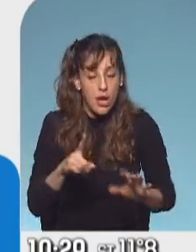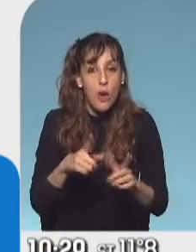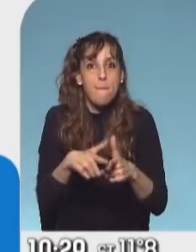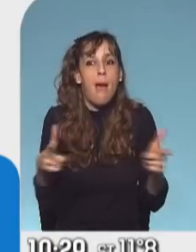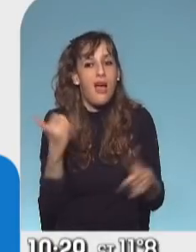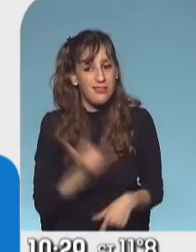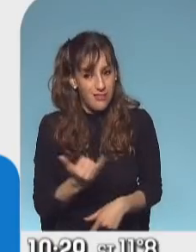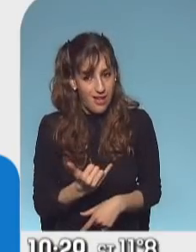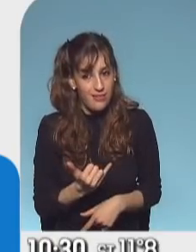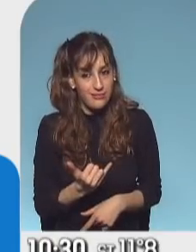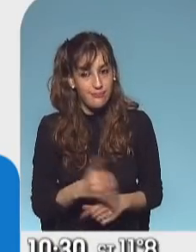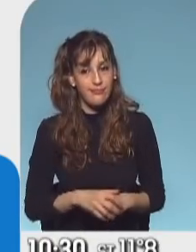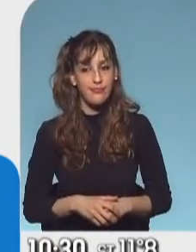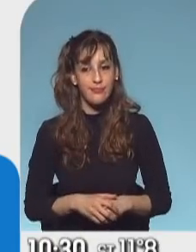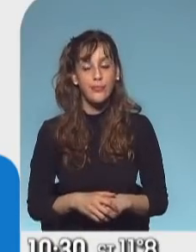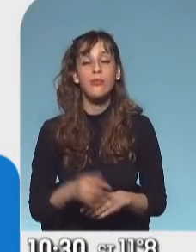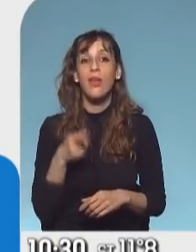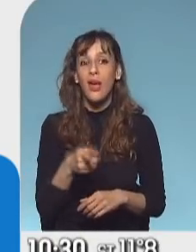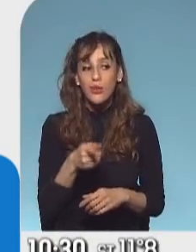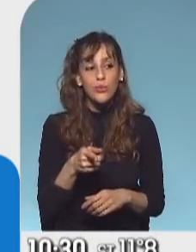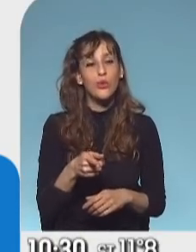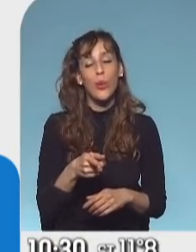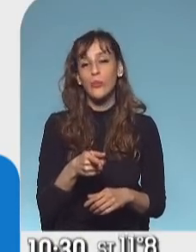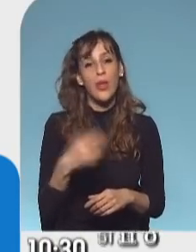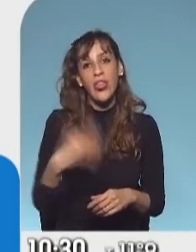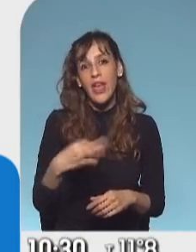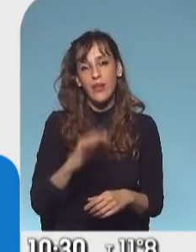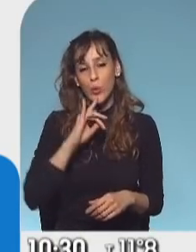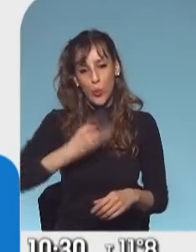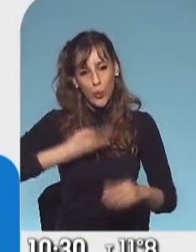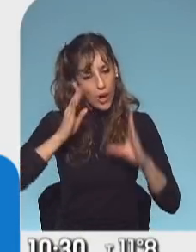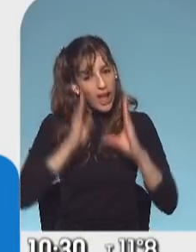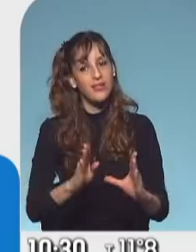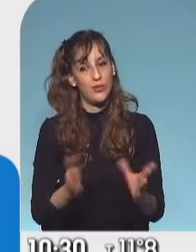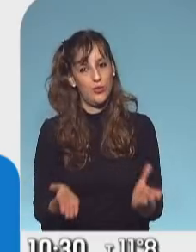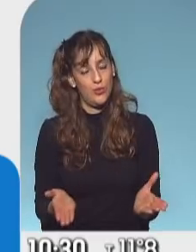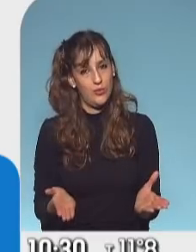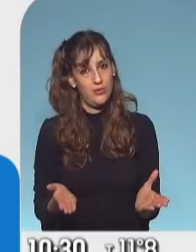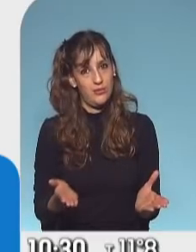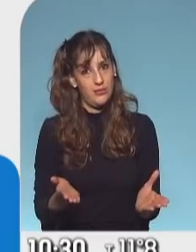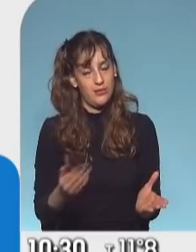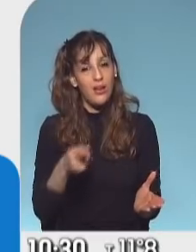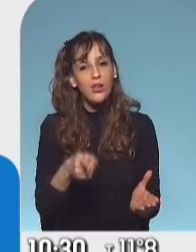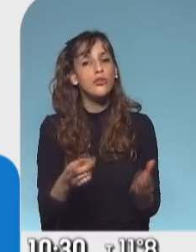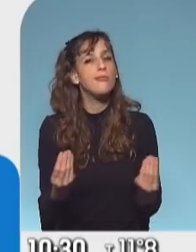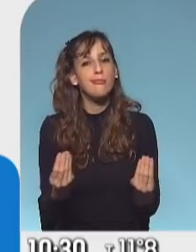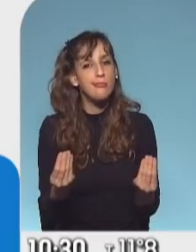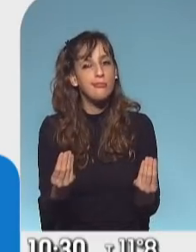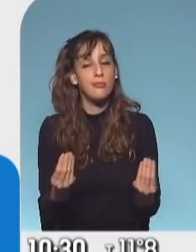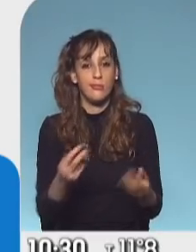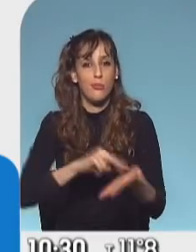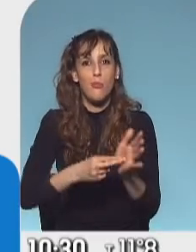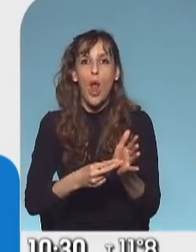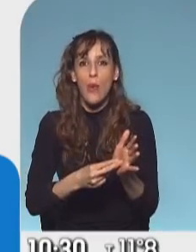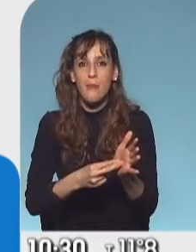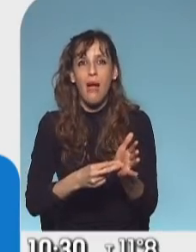frecuencia, y eso nos obliga a estar atentos, porque eso lo único que nos da cuenta es que el problema está